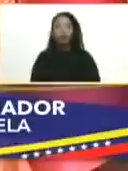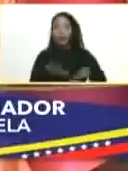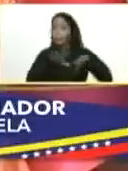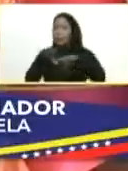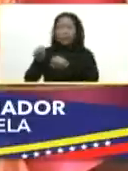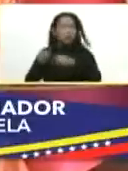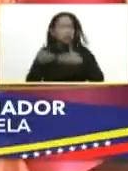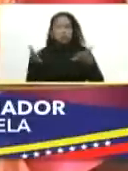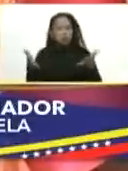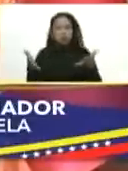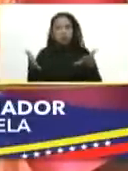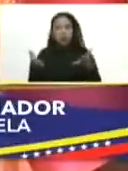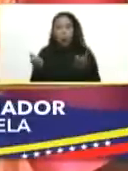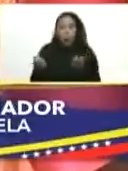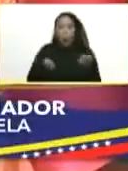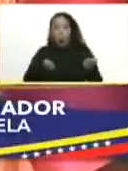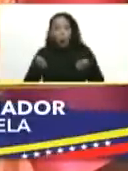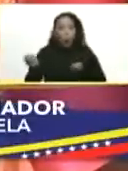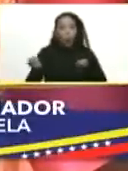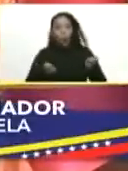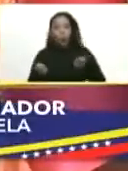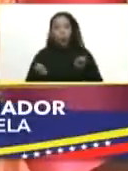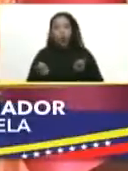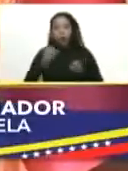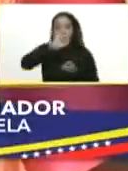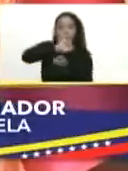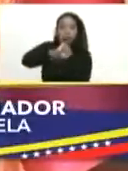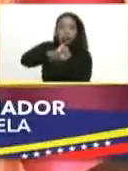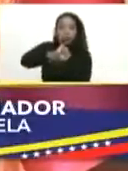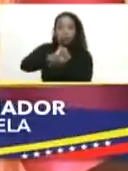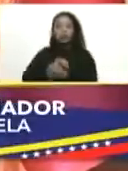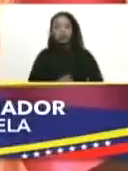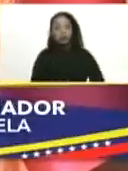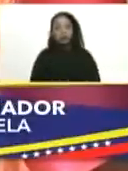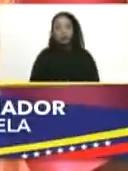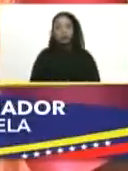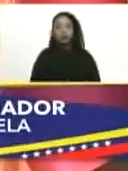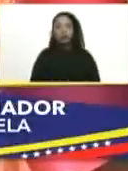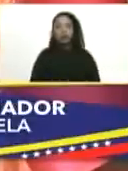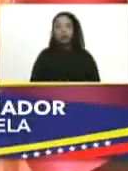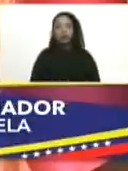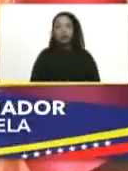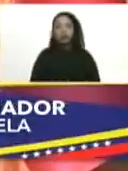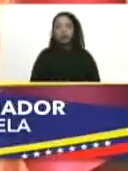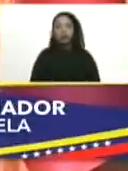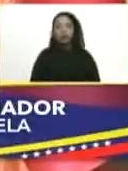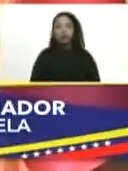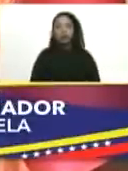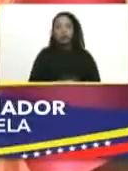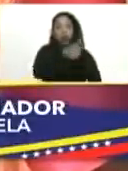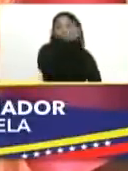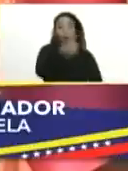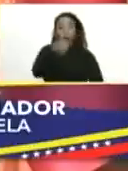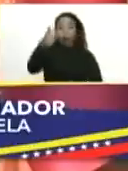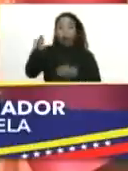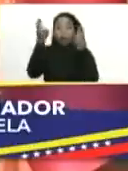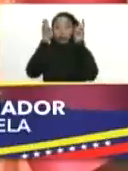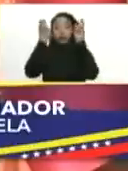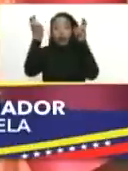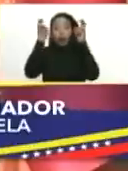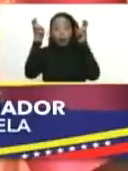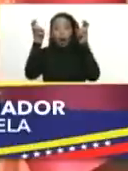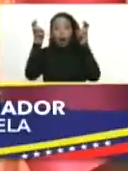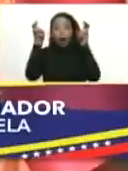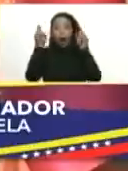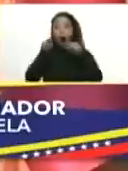Imperialismo, colonialismo, esclavismo, y que cada potencia que